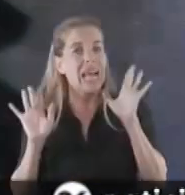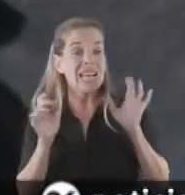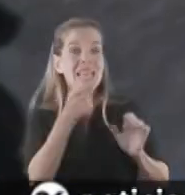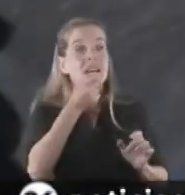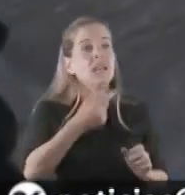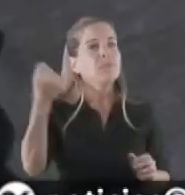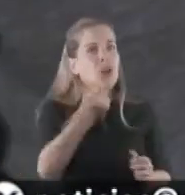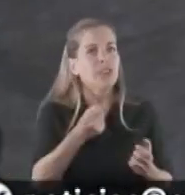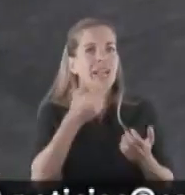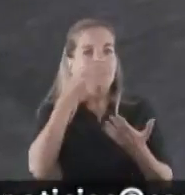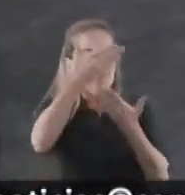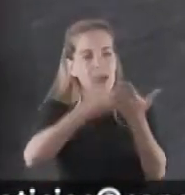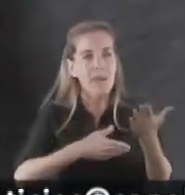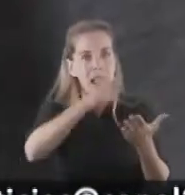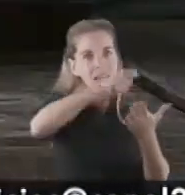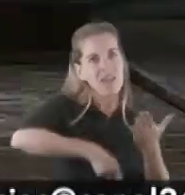estamos firmando acá